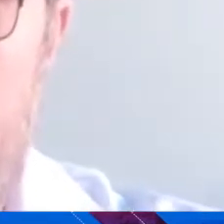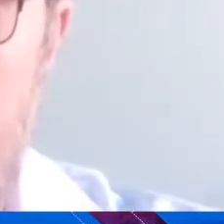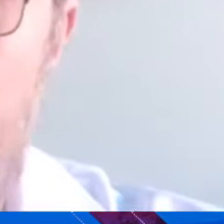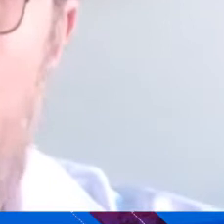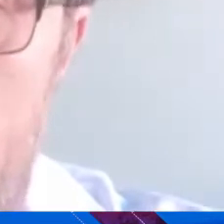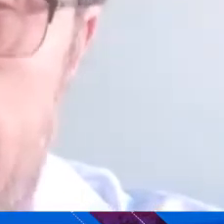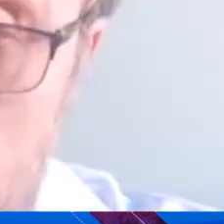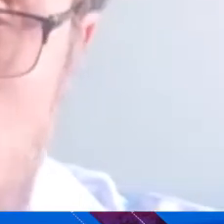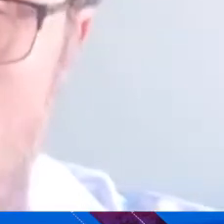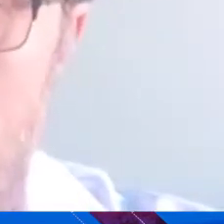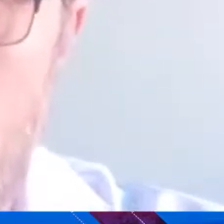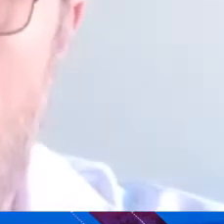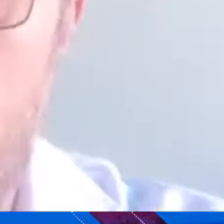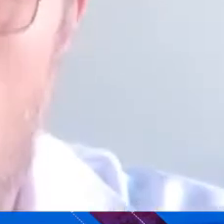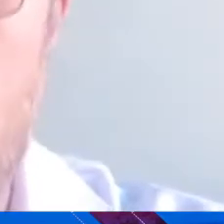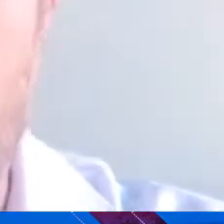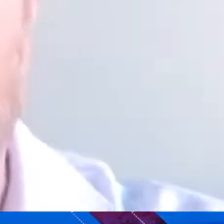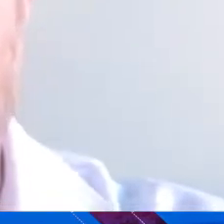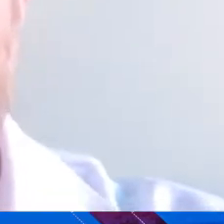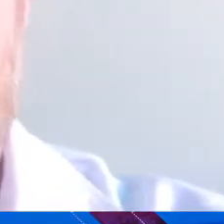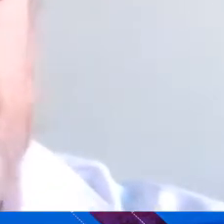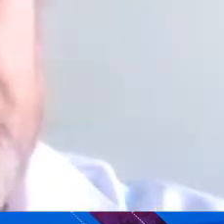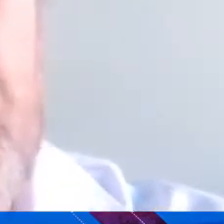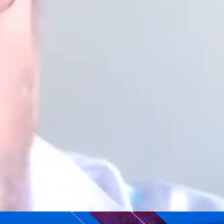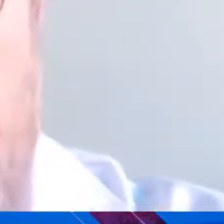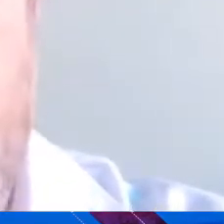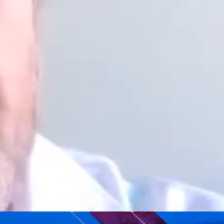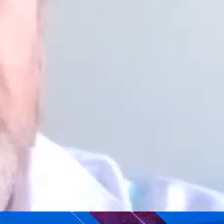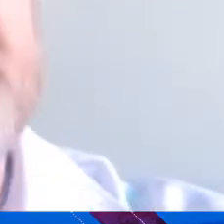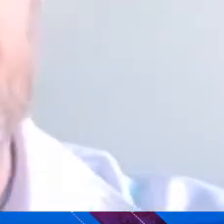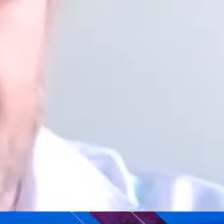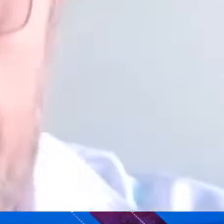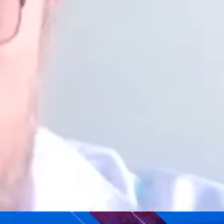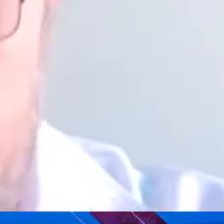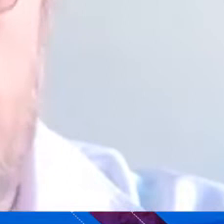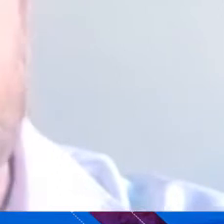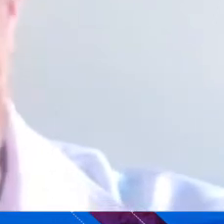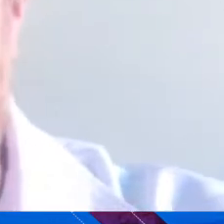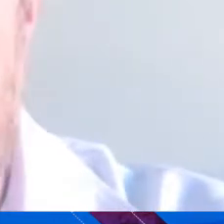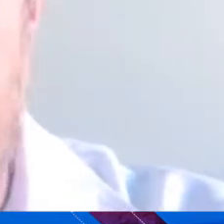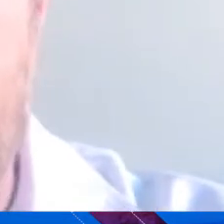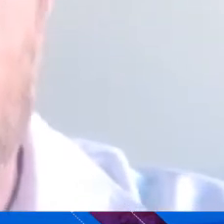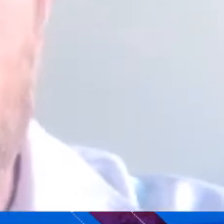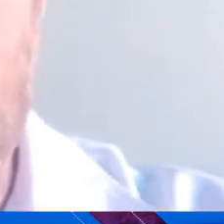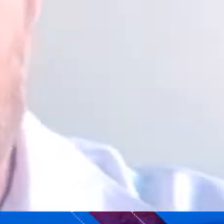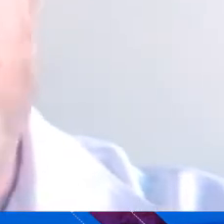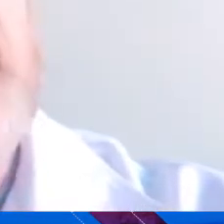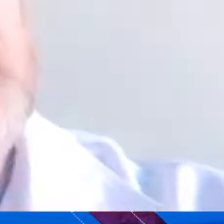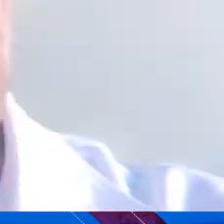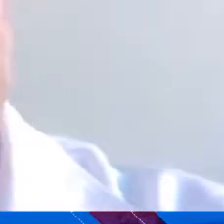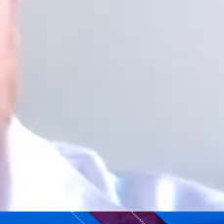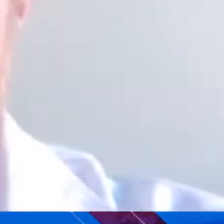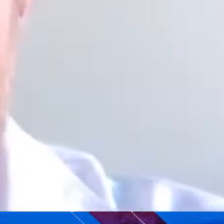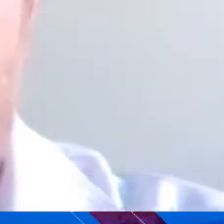de hospitales especializados, porque es el que corresponde. El ministro estaba muy atareado y se entiende,